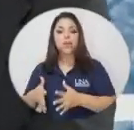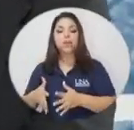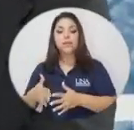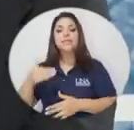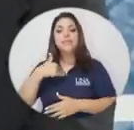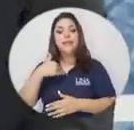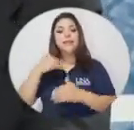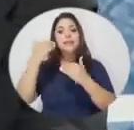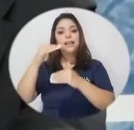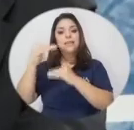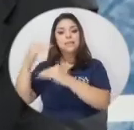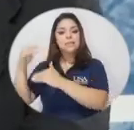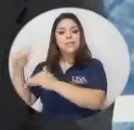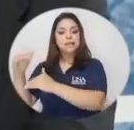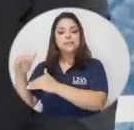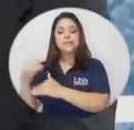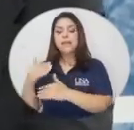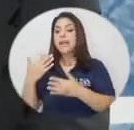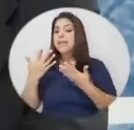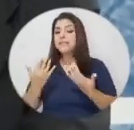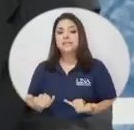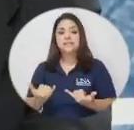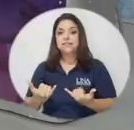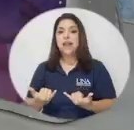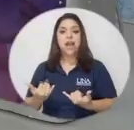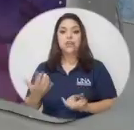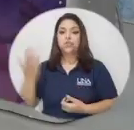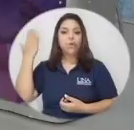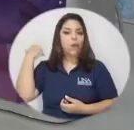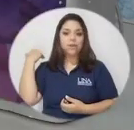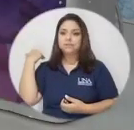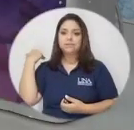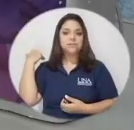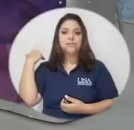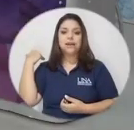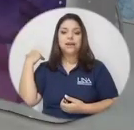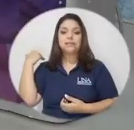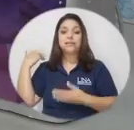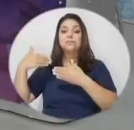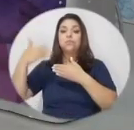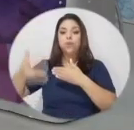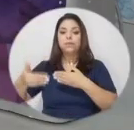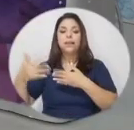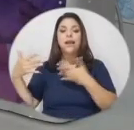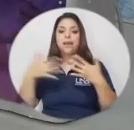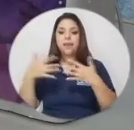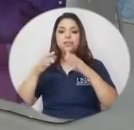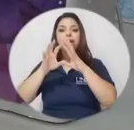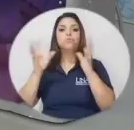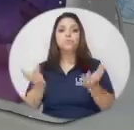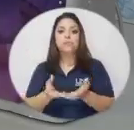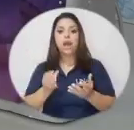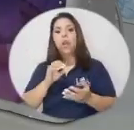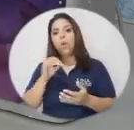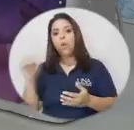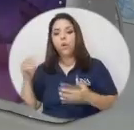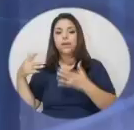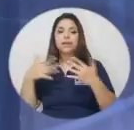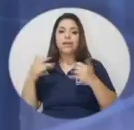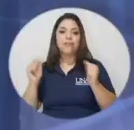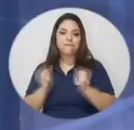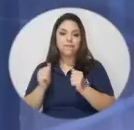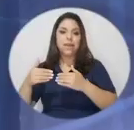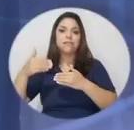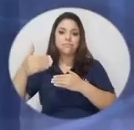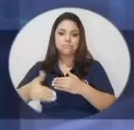límites y que ya no es lo que era tras la Segunda Guerra Mundial e incluso tras la Guerra Fría. Sí, incluso hay